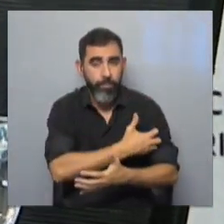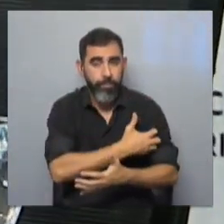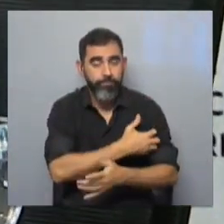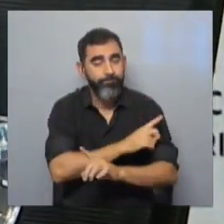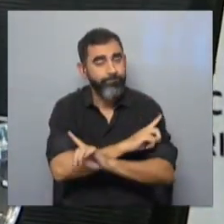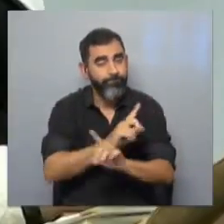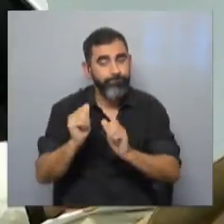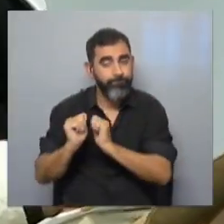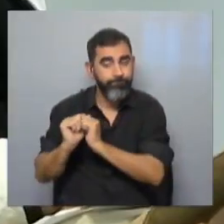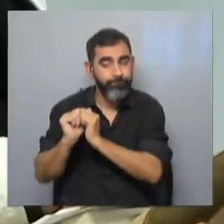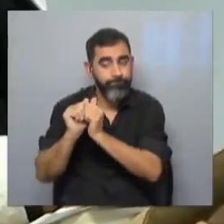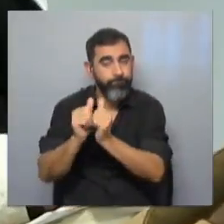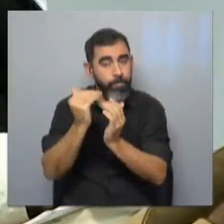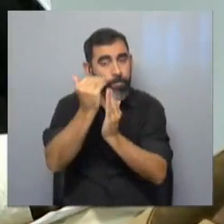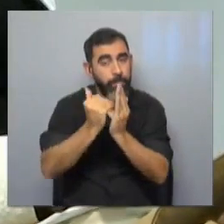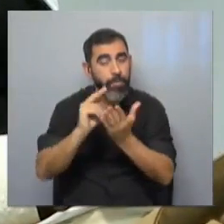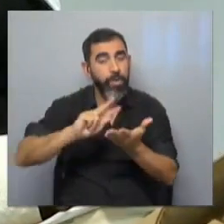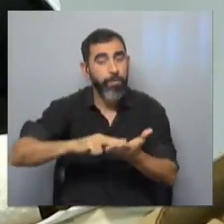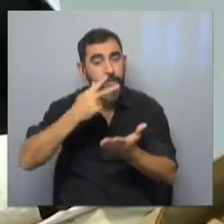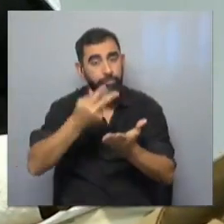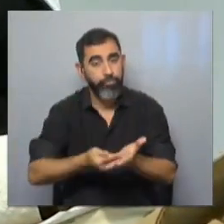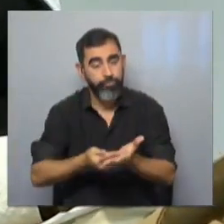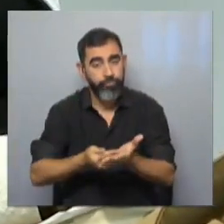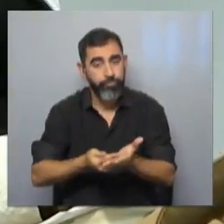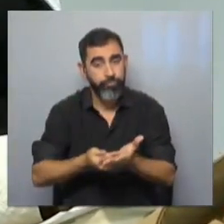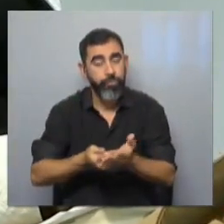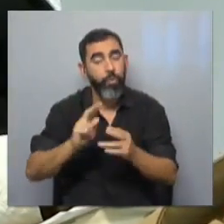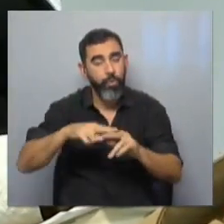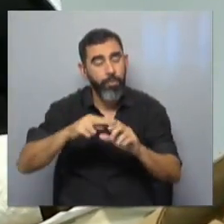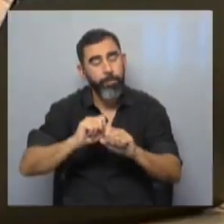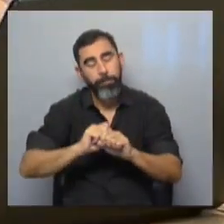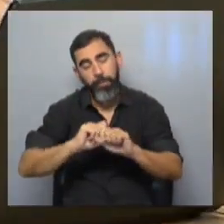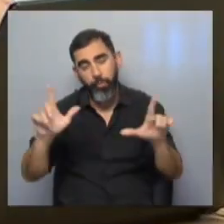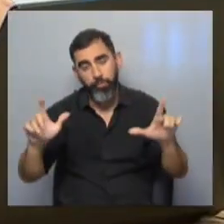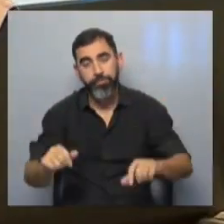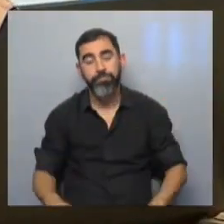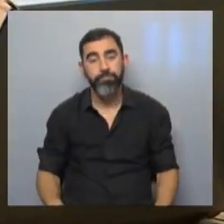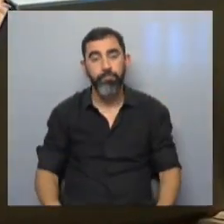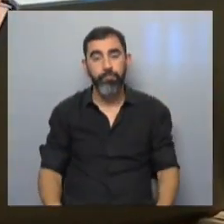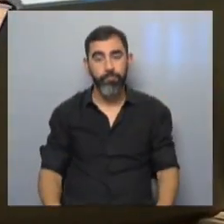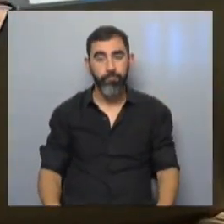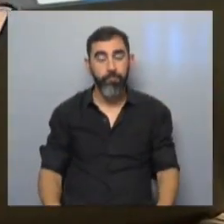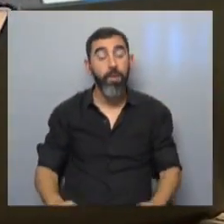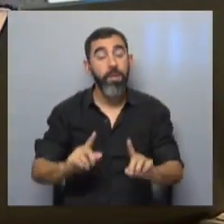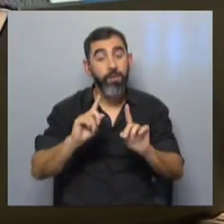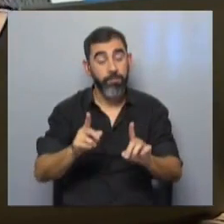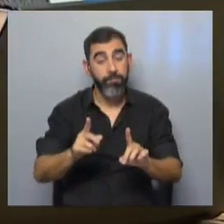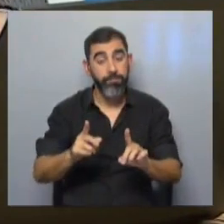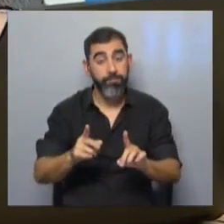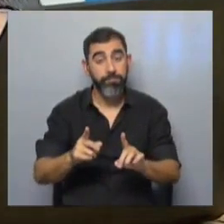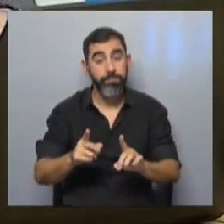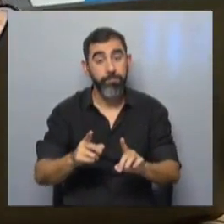acompañaron la tendencia a la reducción de la repetición, sino que volvió a aumentar. A su vez, también lo que muestra el monitor es que